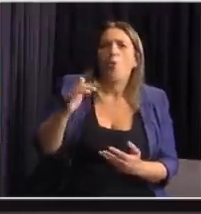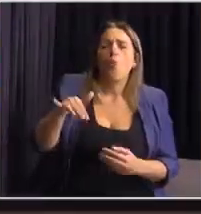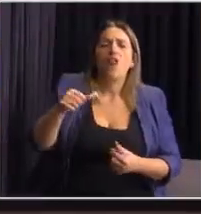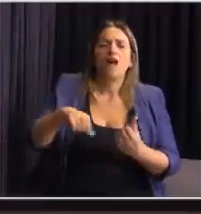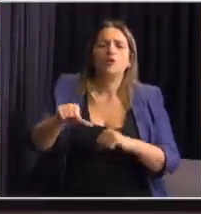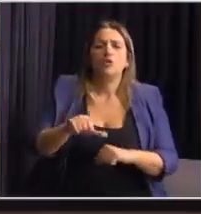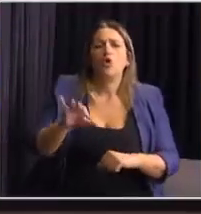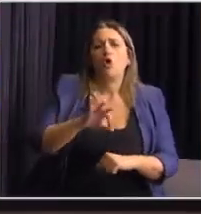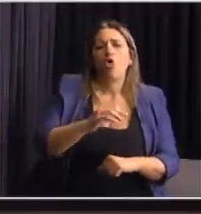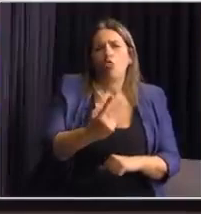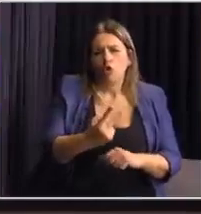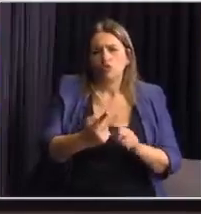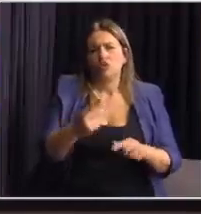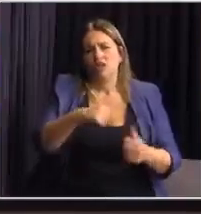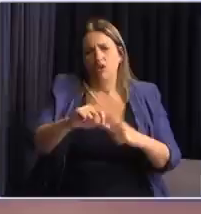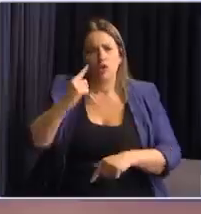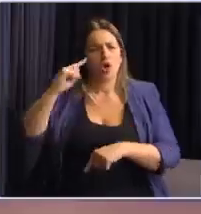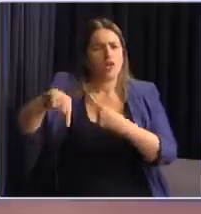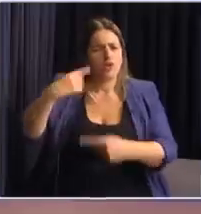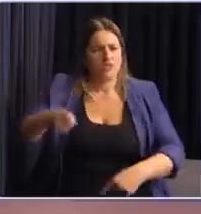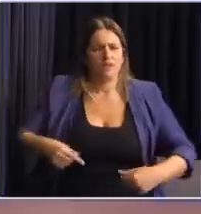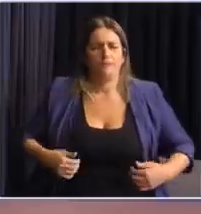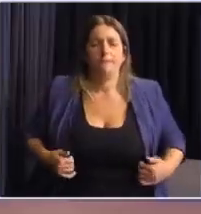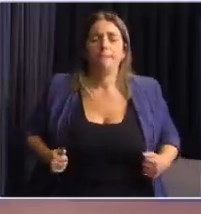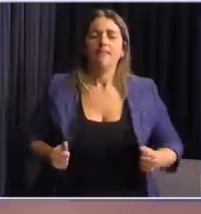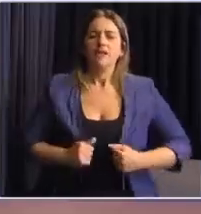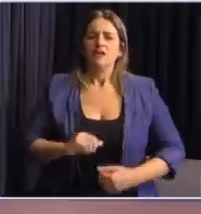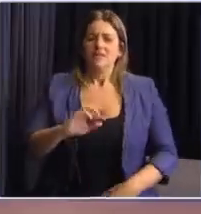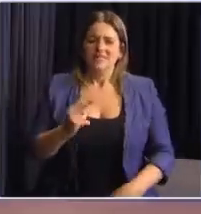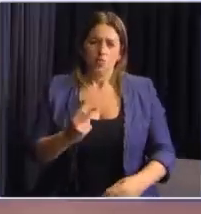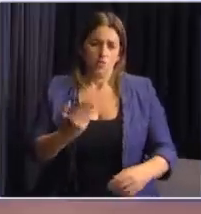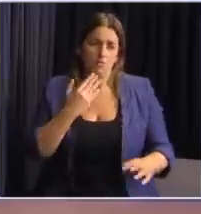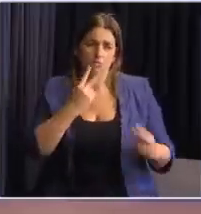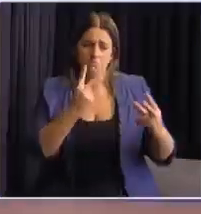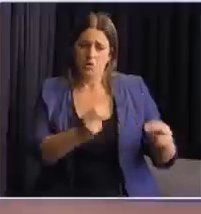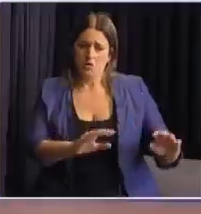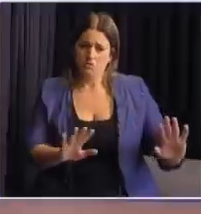año que viene. Gracias. La segunda parte de la respuesta es no.